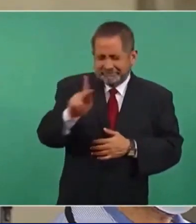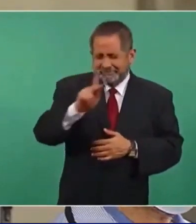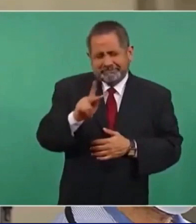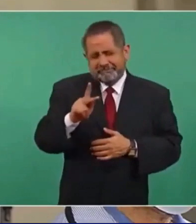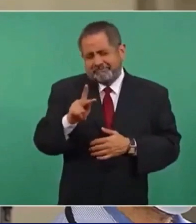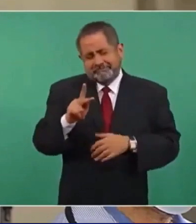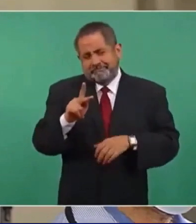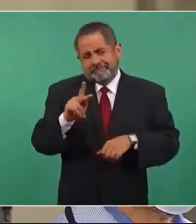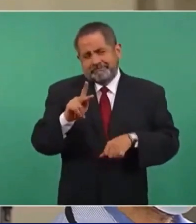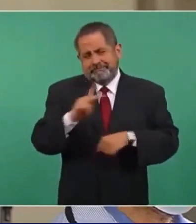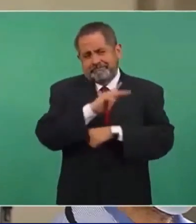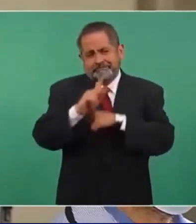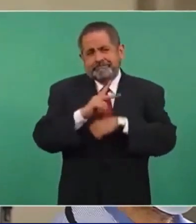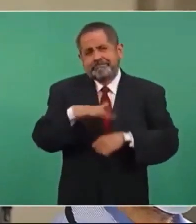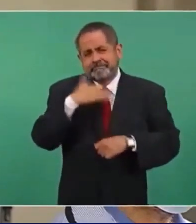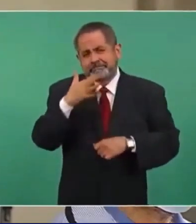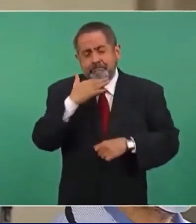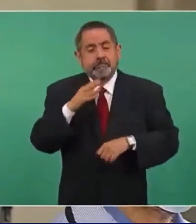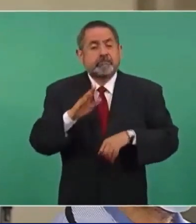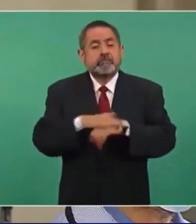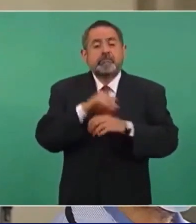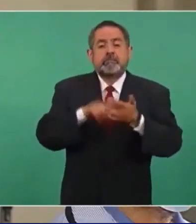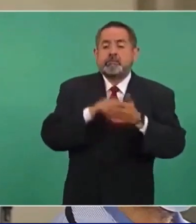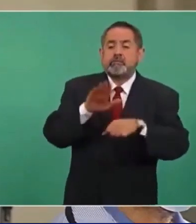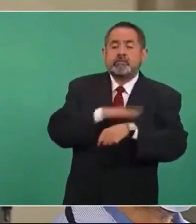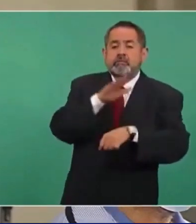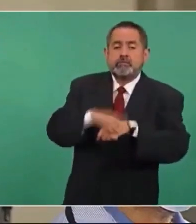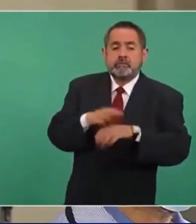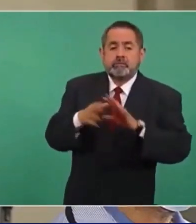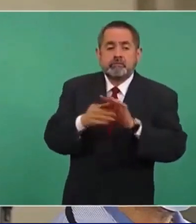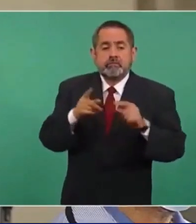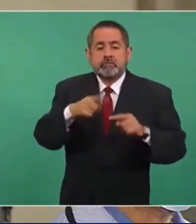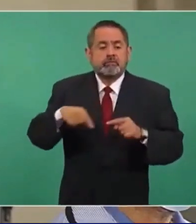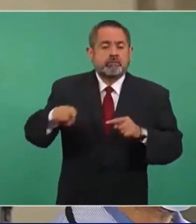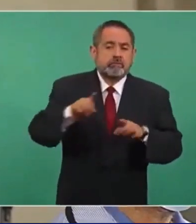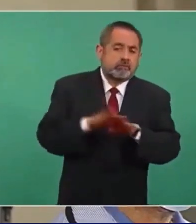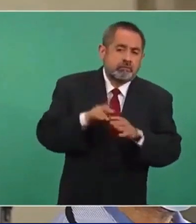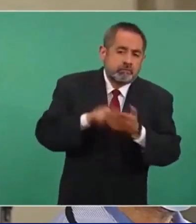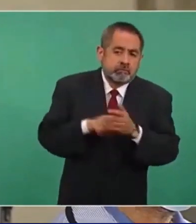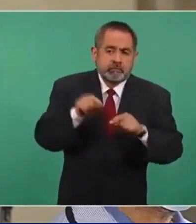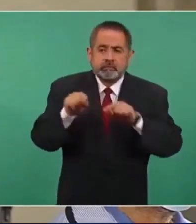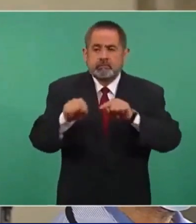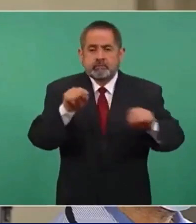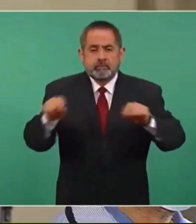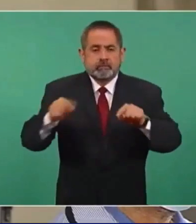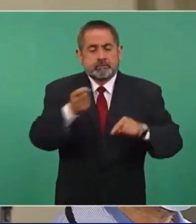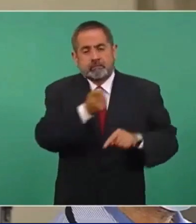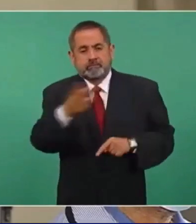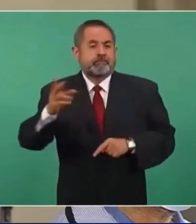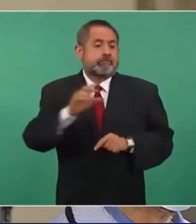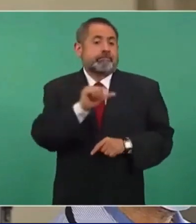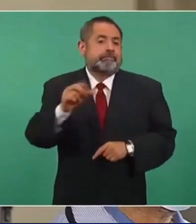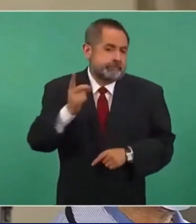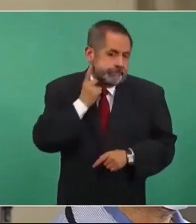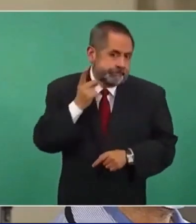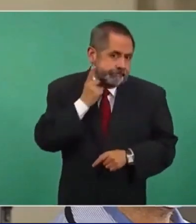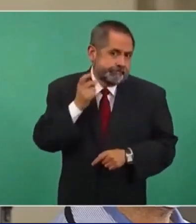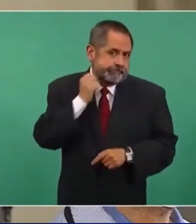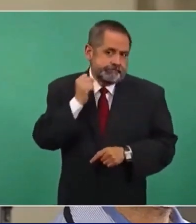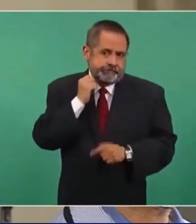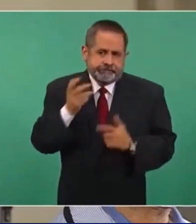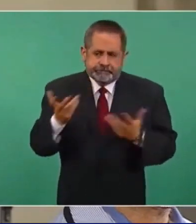evaluado, pero esto es a través de la calificación o lo que se midió de del comportamiento de los legisladores. Entonces, esto